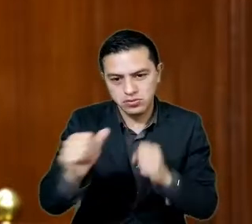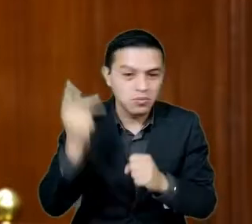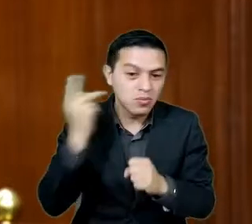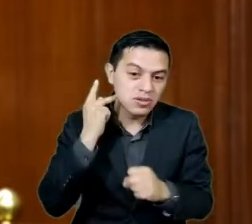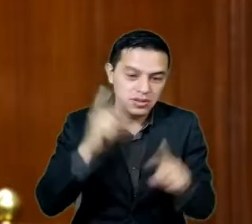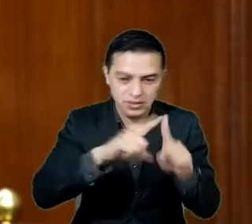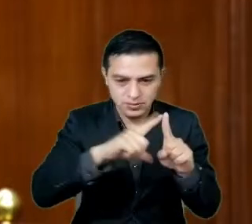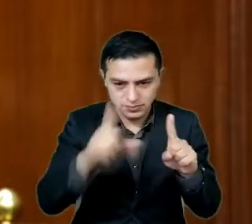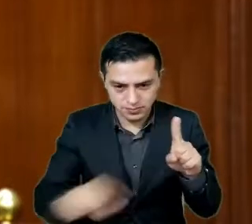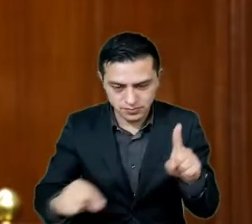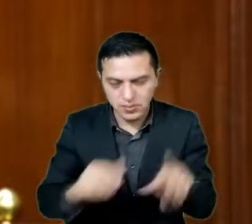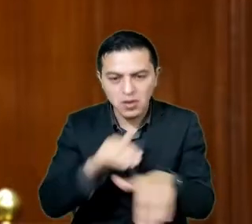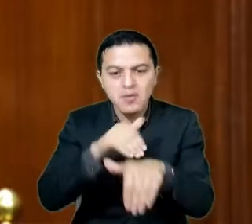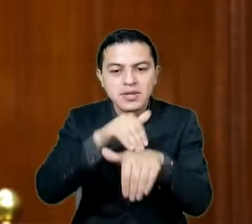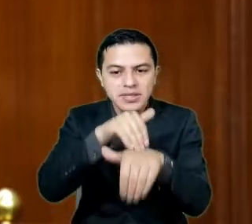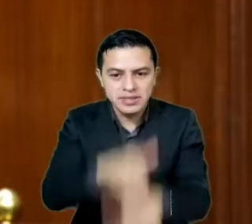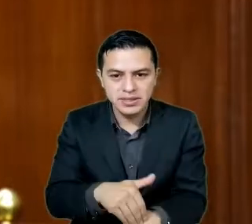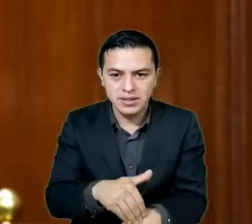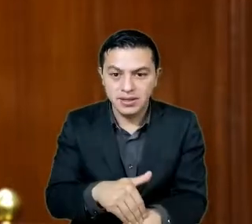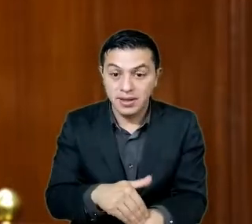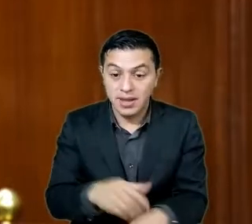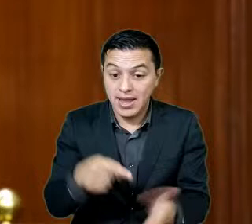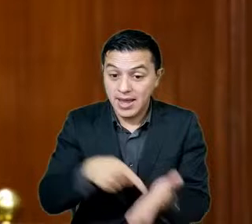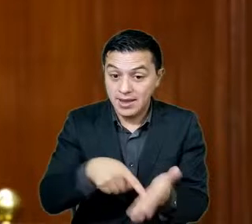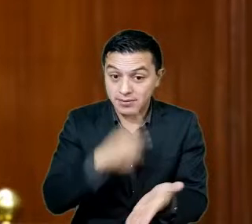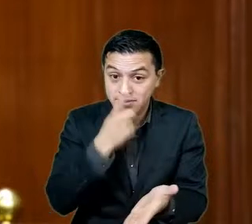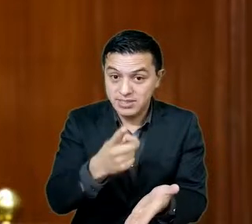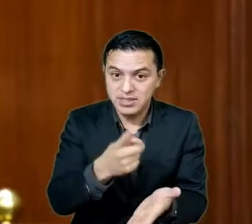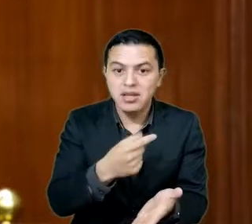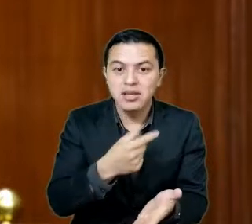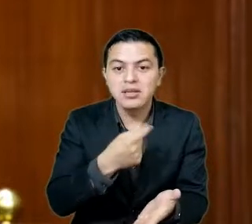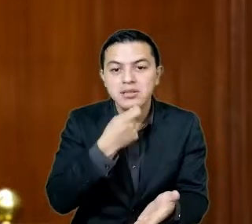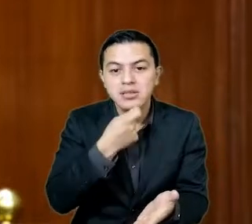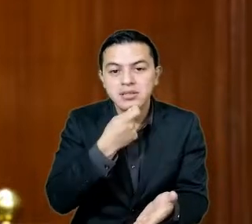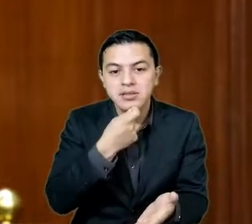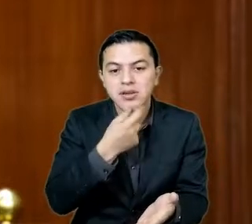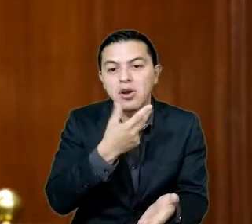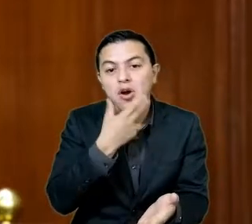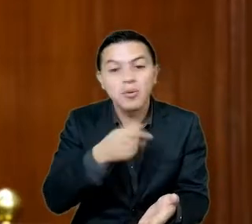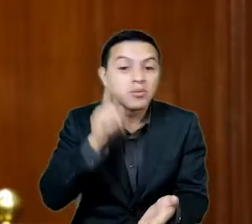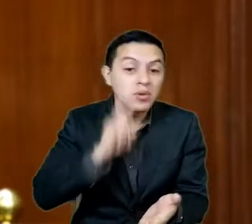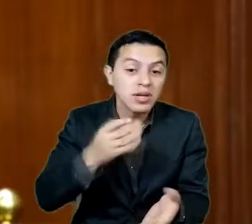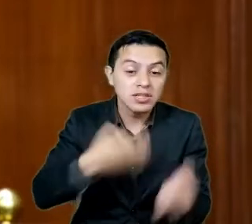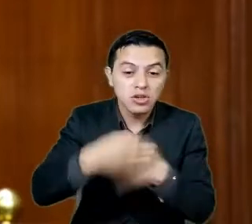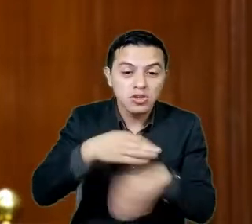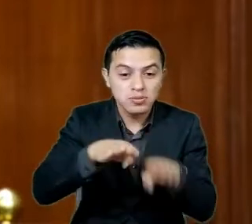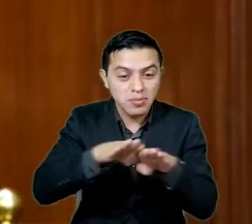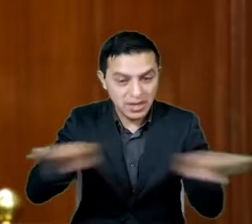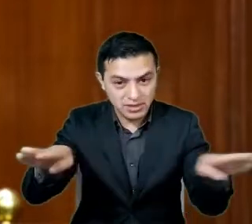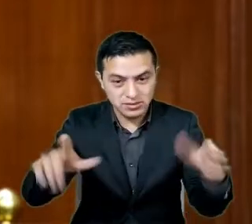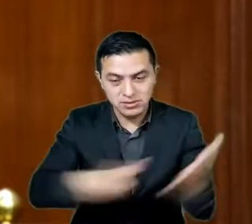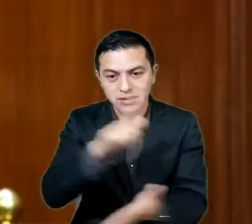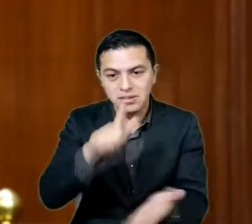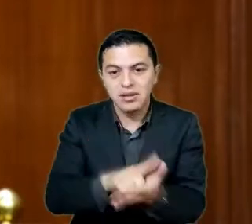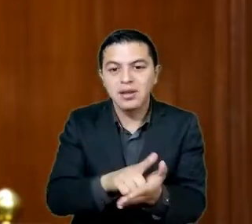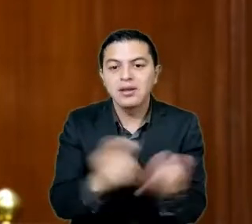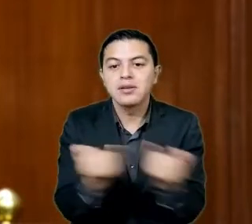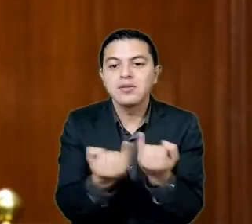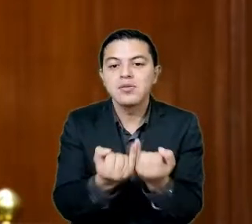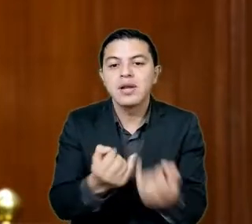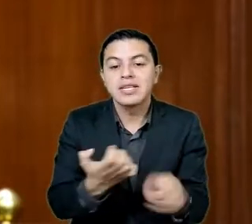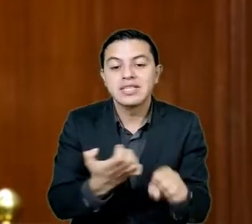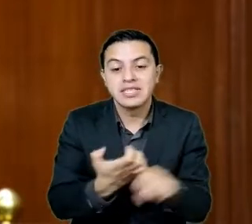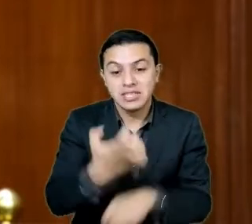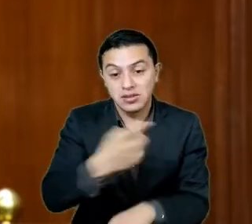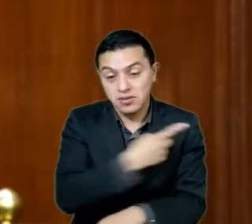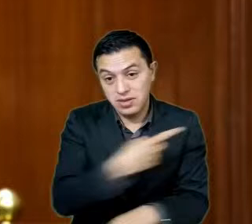Mexicanos respecto a que varones y mujeres son iguales ante la ley, así como el deber del Estado por velar y cumplir todas las